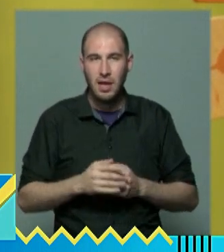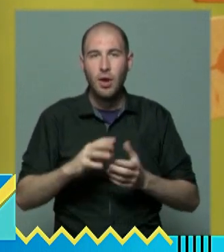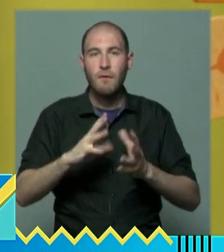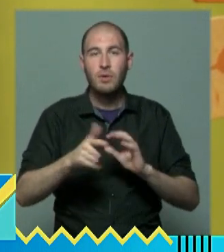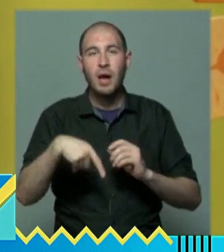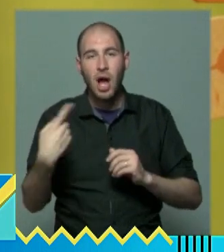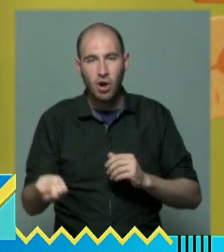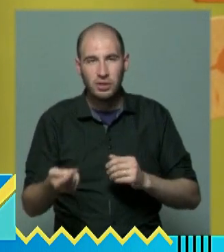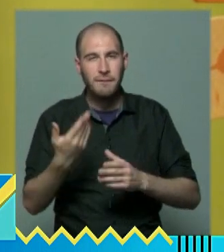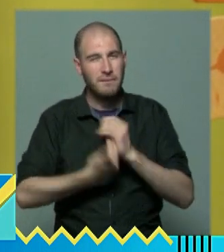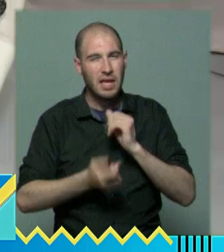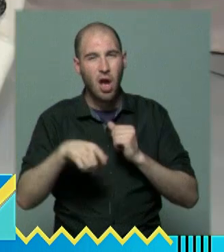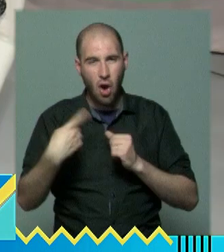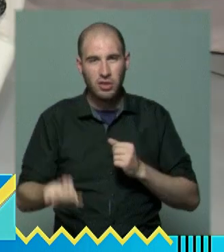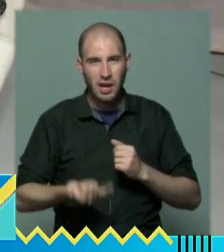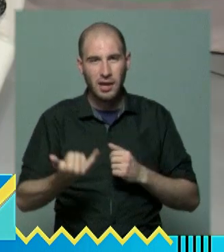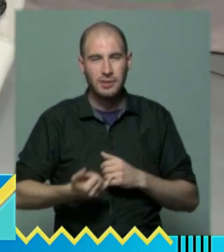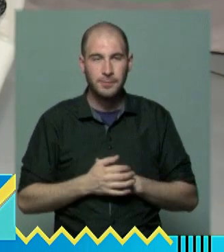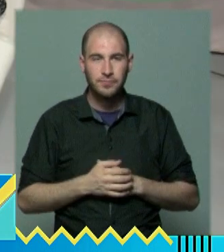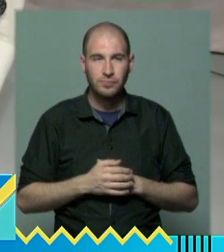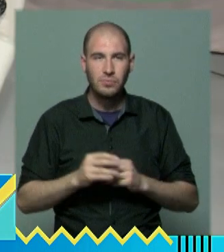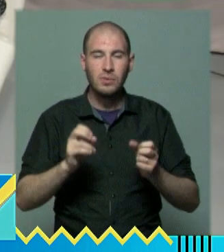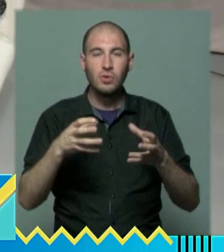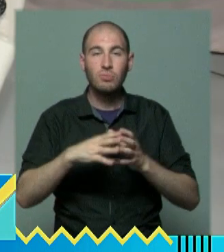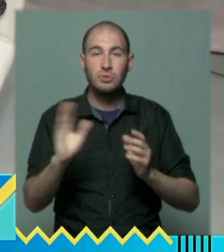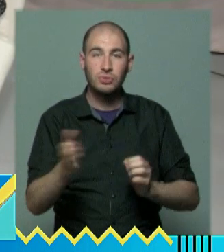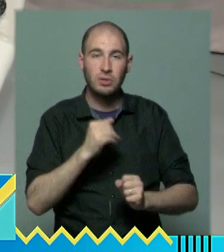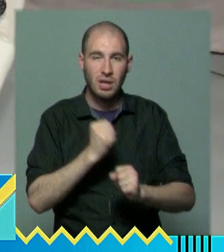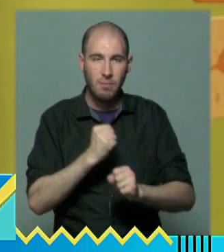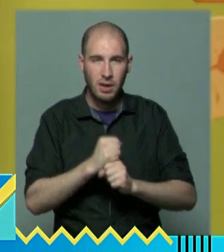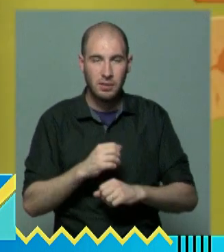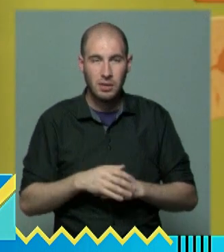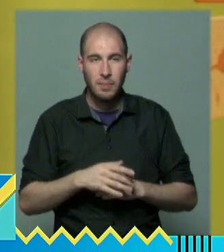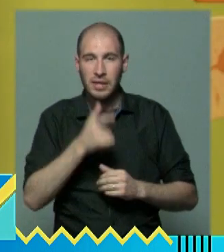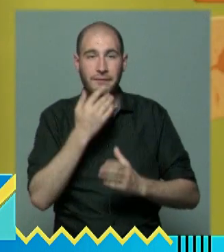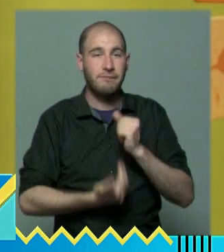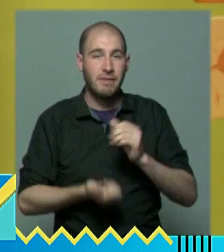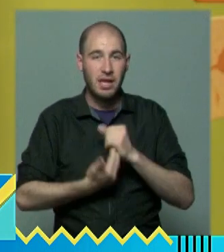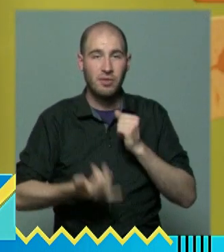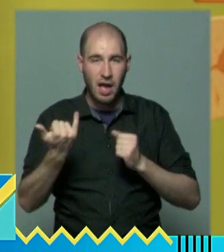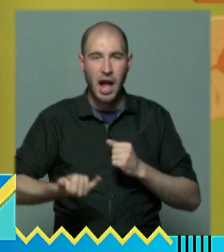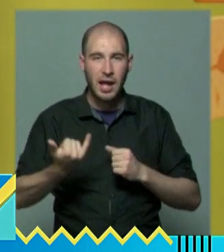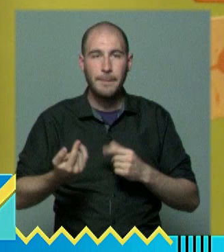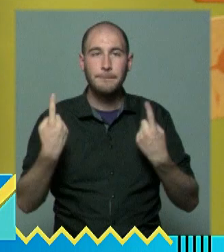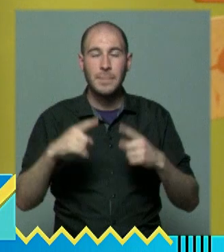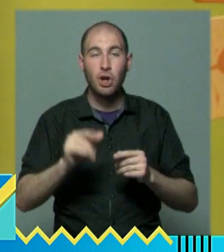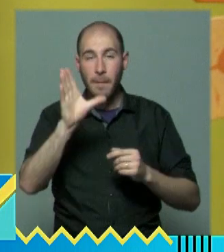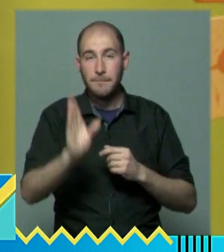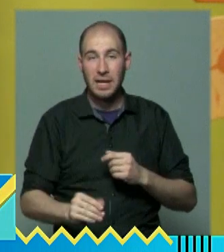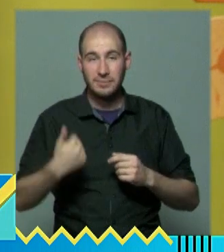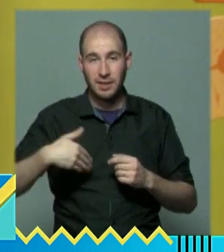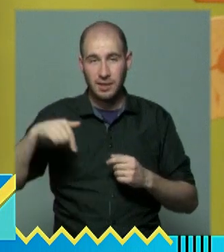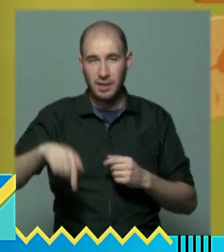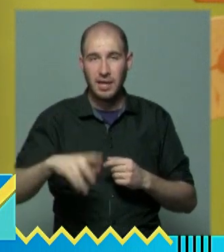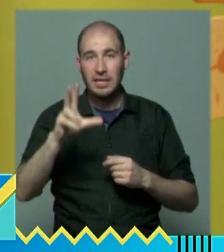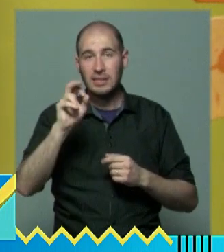tipo de falencias también, seguro, o sea, todo el sistema laboral tiene una fuga, pero en un país como Argentina, donde